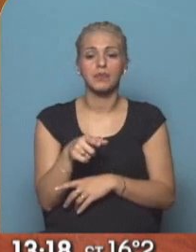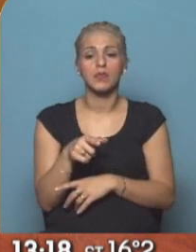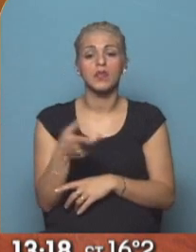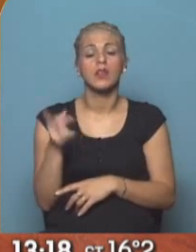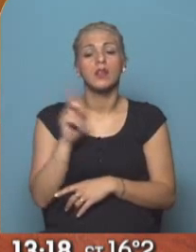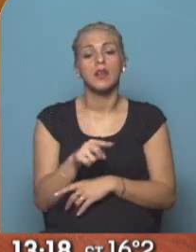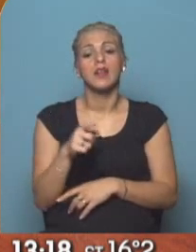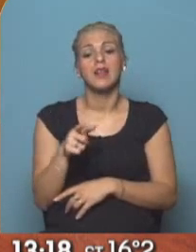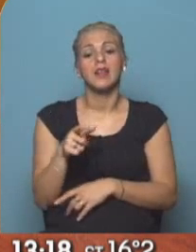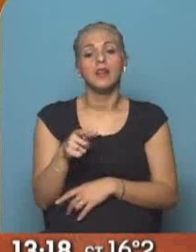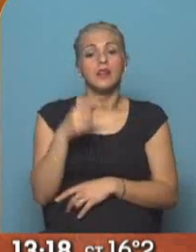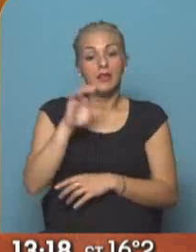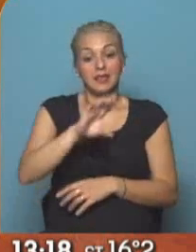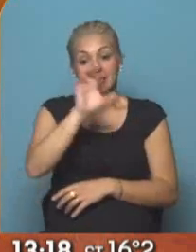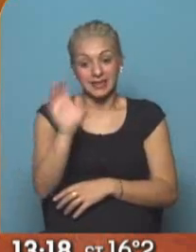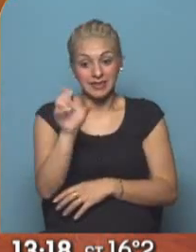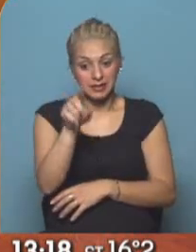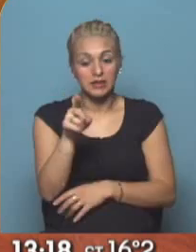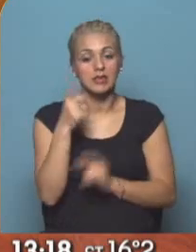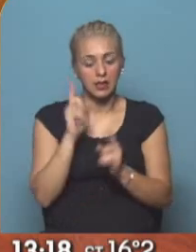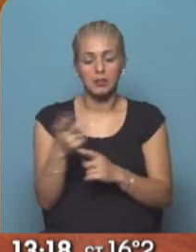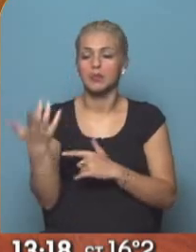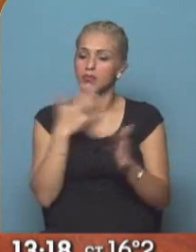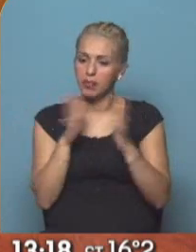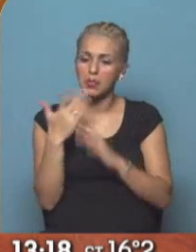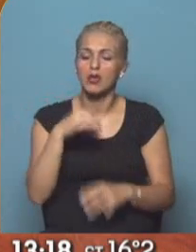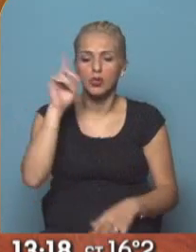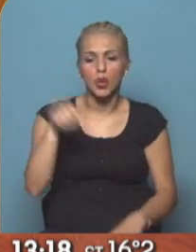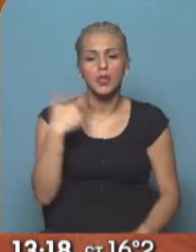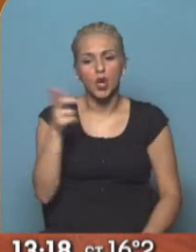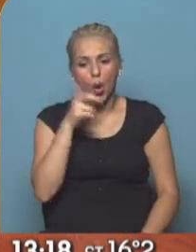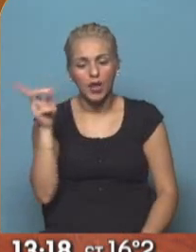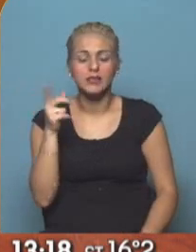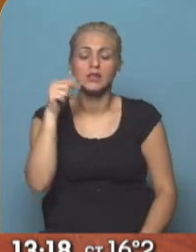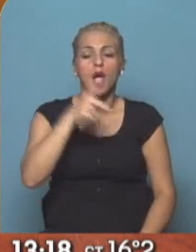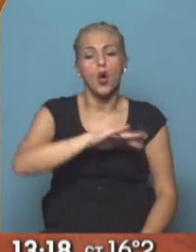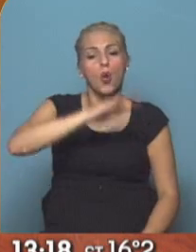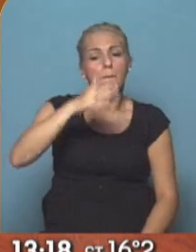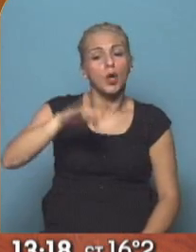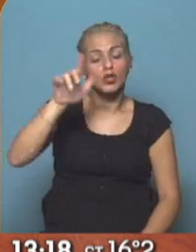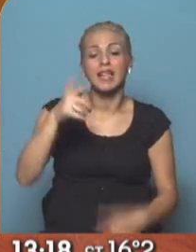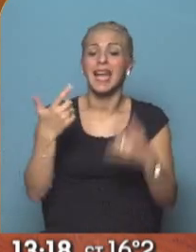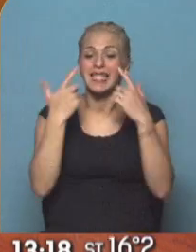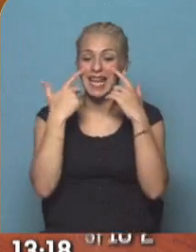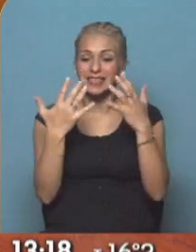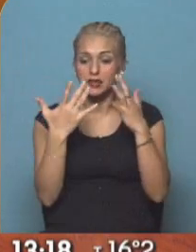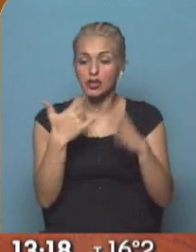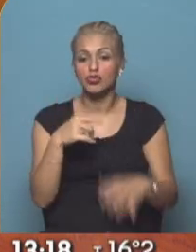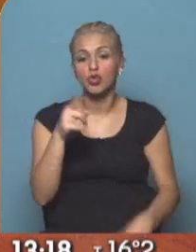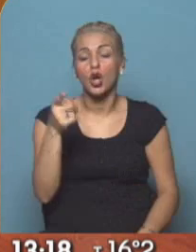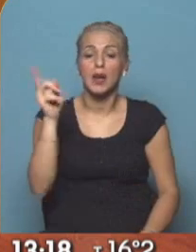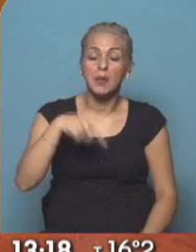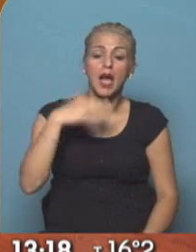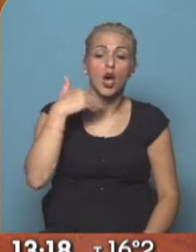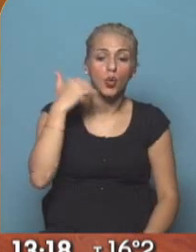el noroeste argentino, allí también soplará viento muy fuerte del sector oeste, noroeste en la alta montaña, y atención que la precordillera que va desde